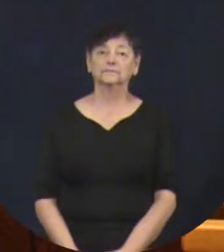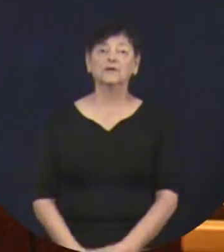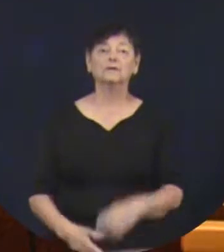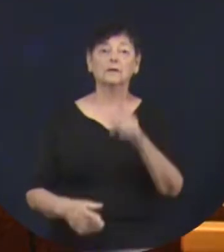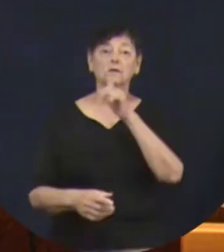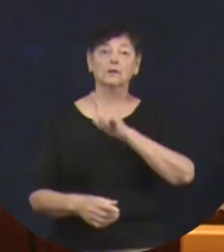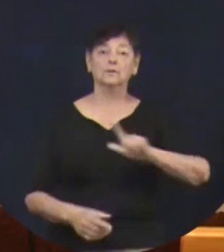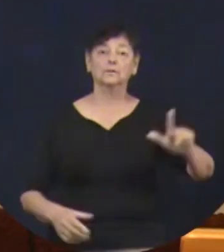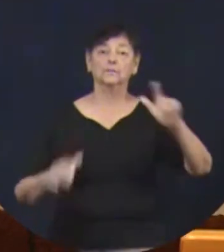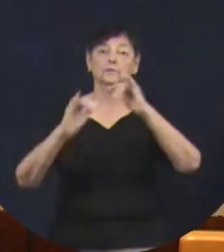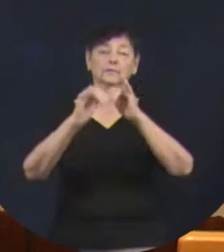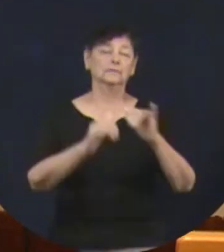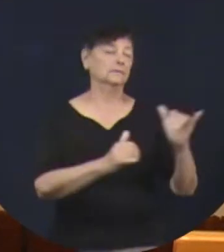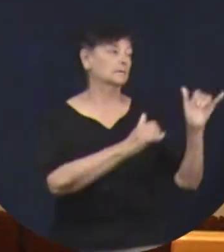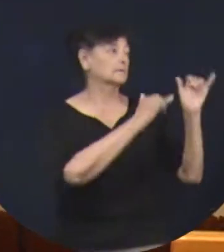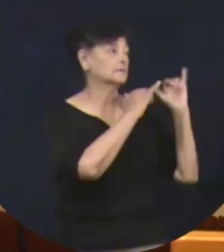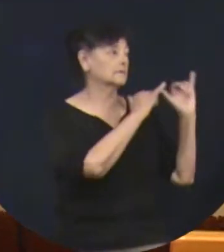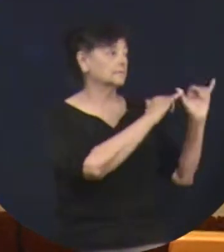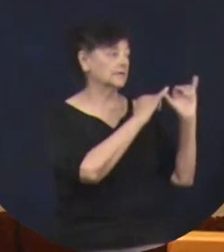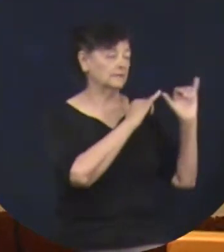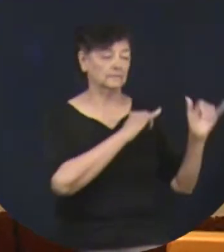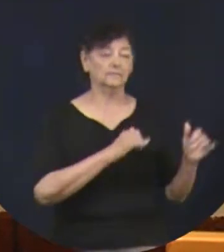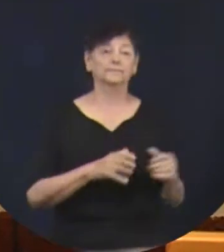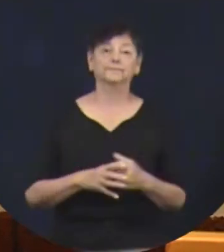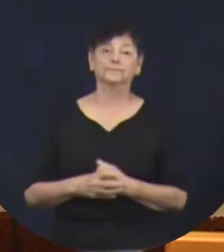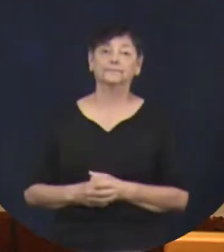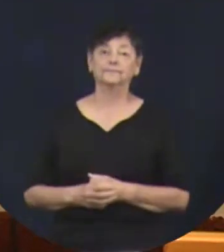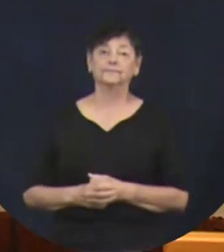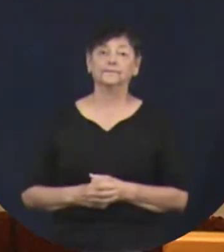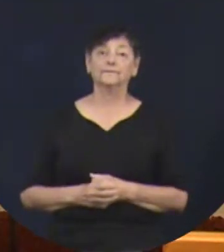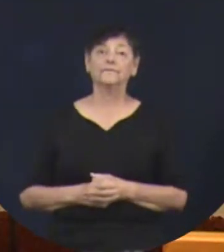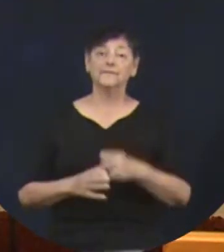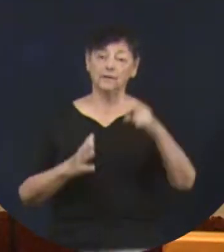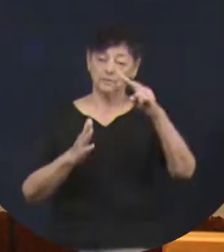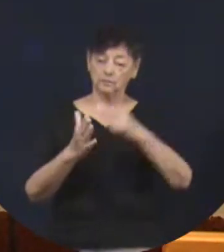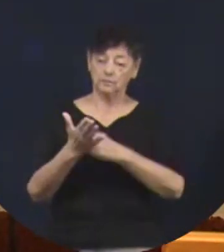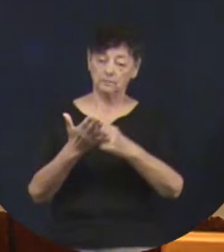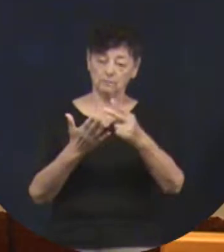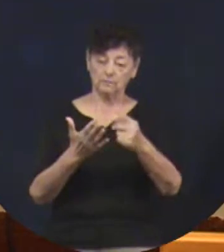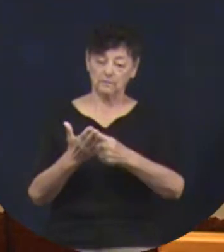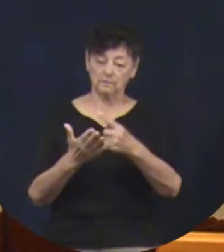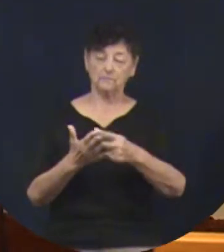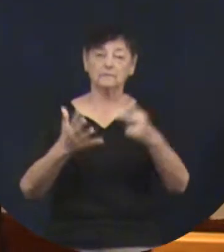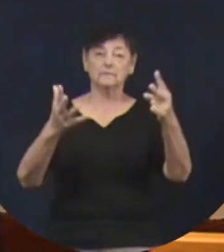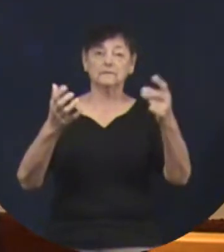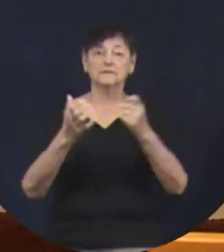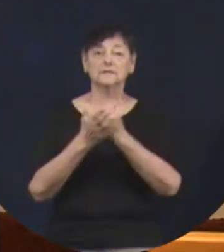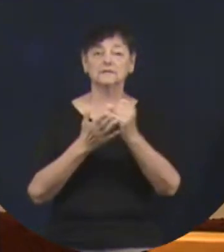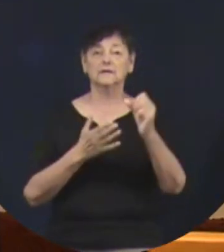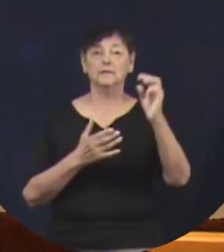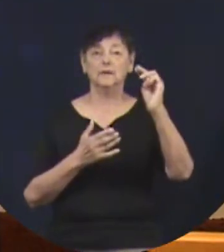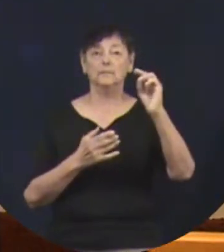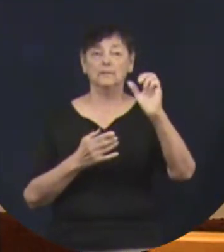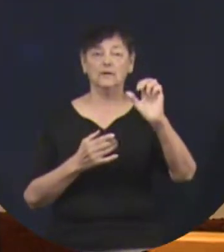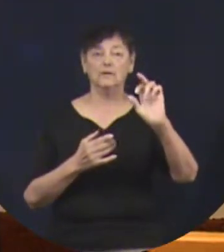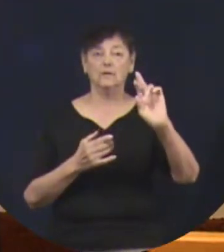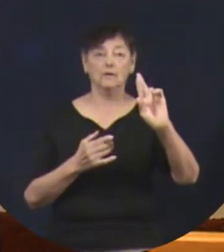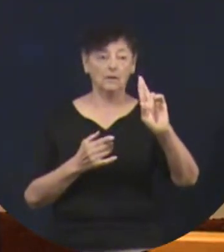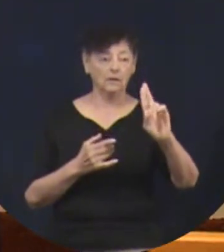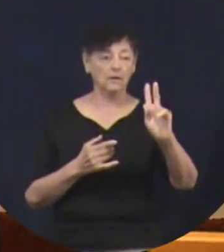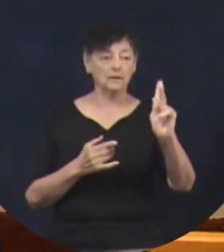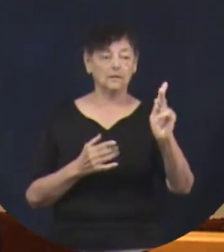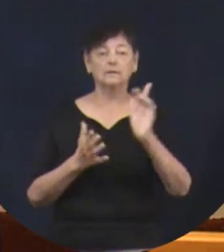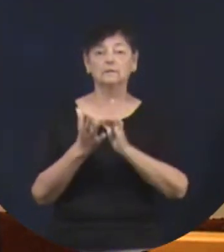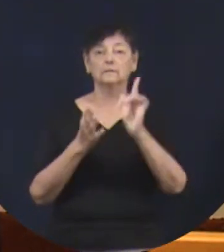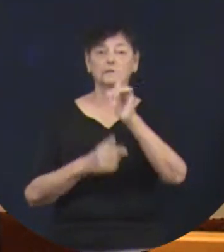El Señor esté con ustedes. Y con su espíritu. Lectura del Santo Evangelio según San Marcos. Gloria a